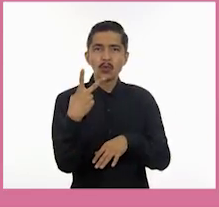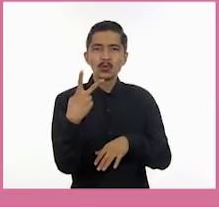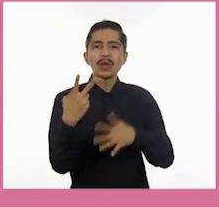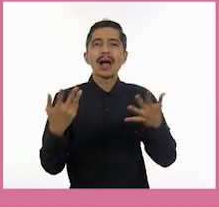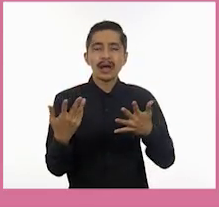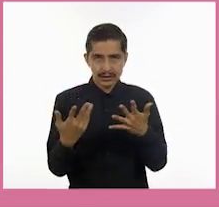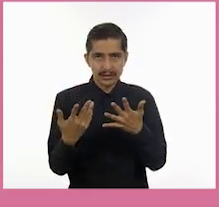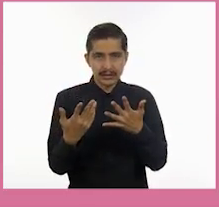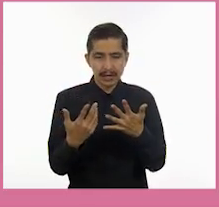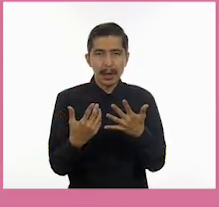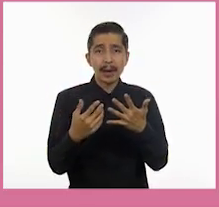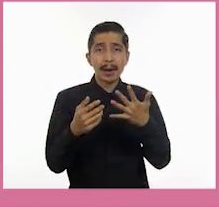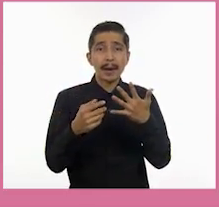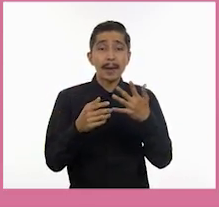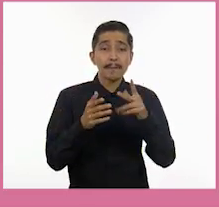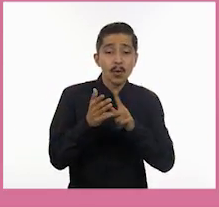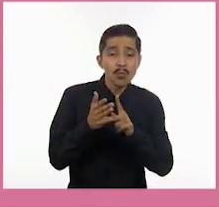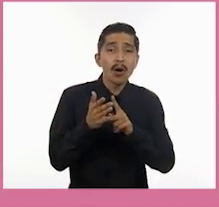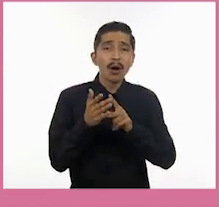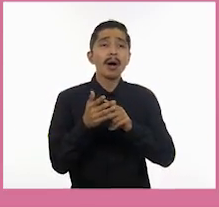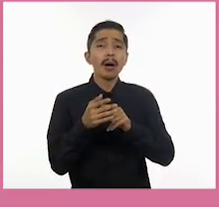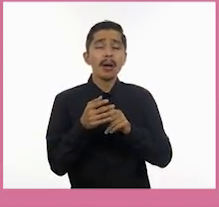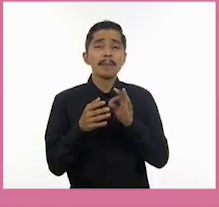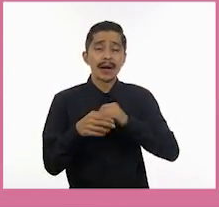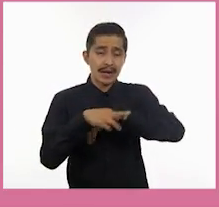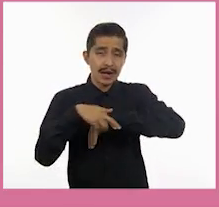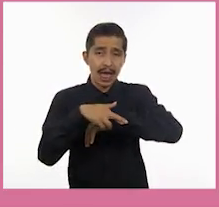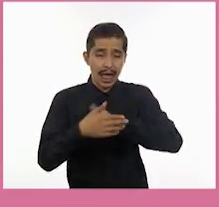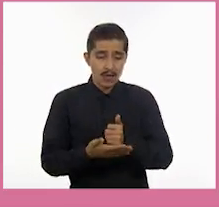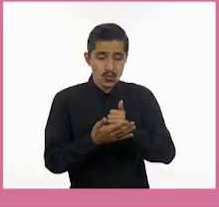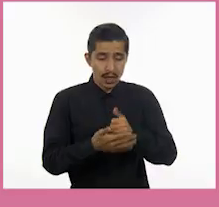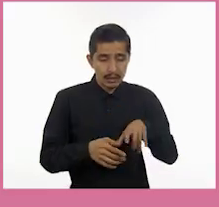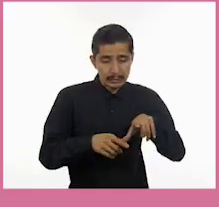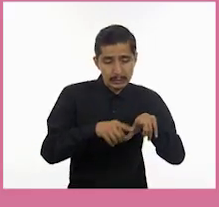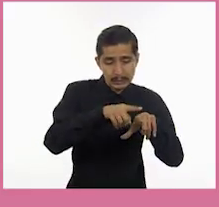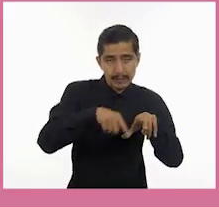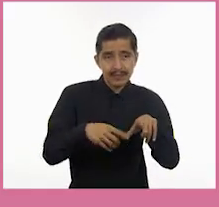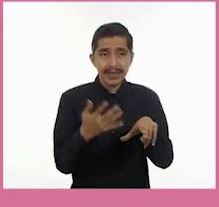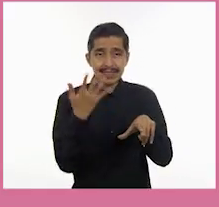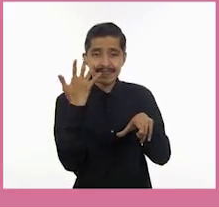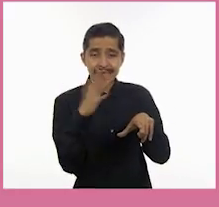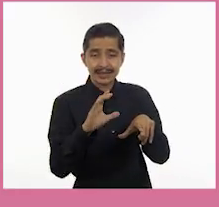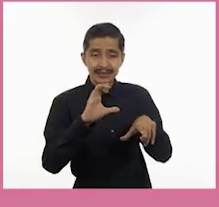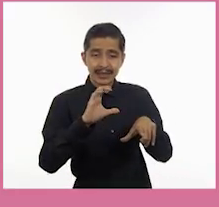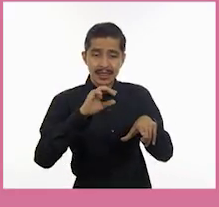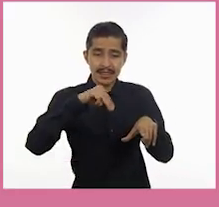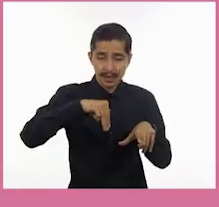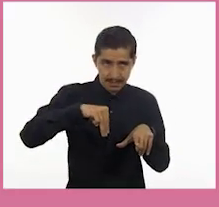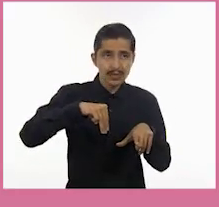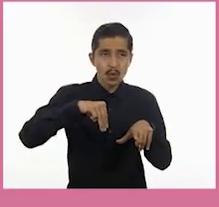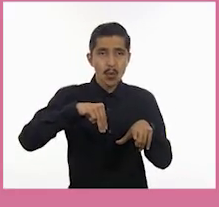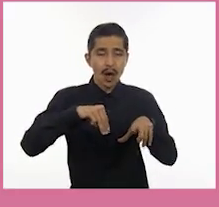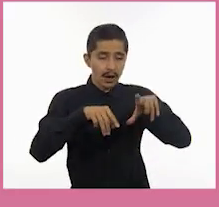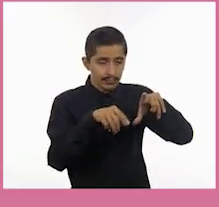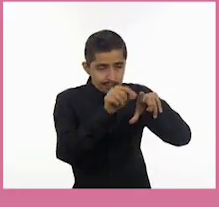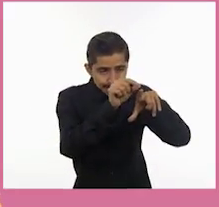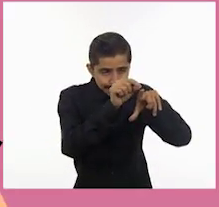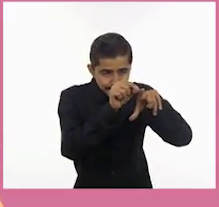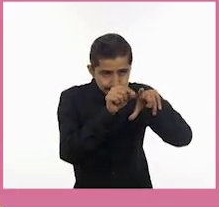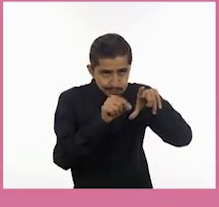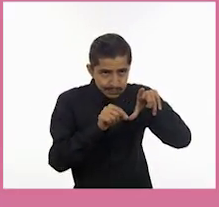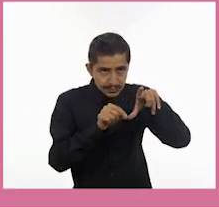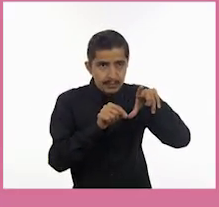el plumón o la pluma y con ayuda de la regla 10 centímetros de largo, partiendo de abajo hacia